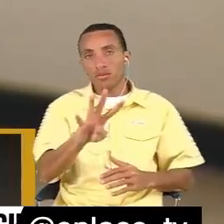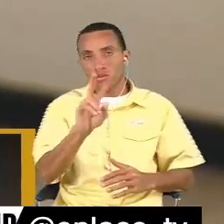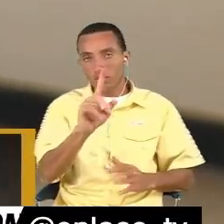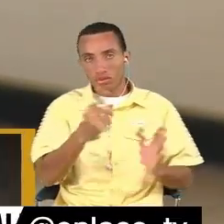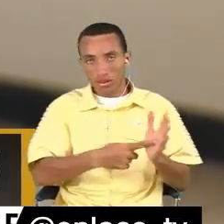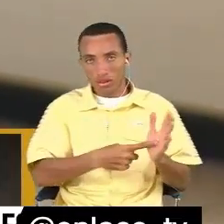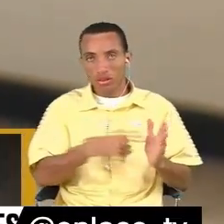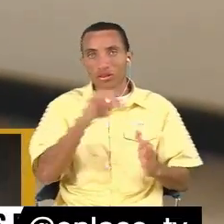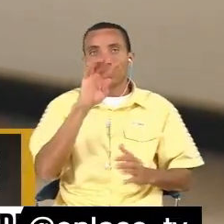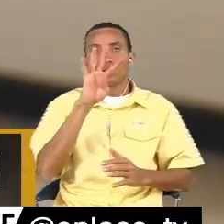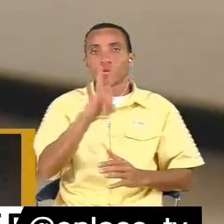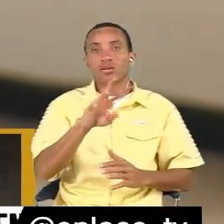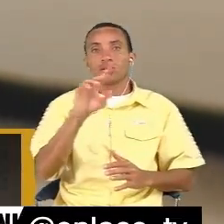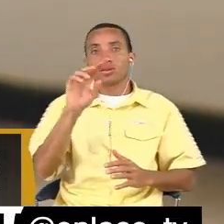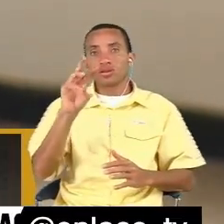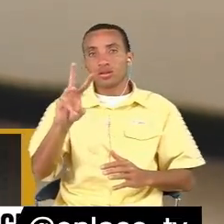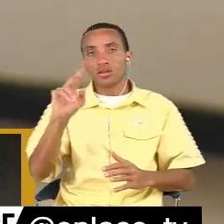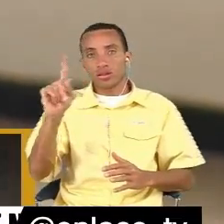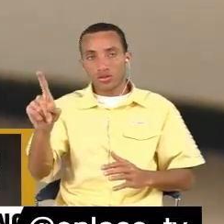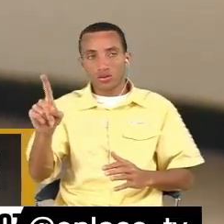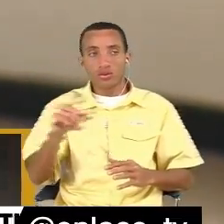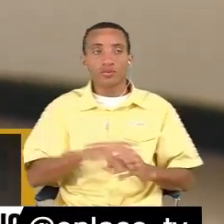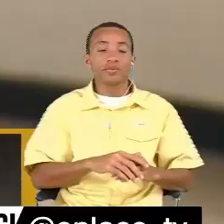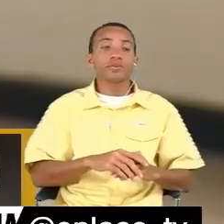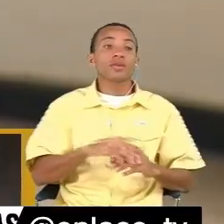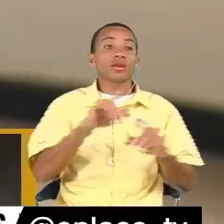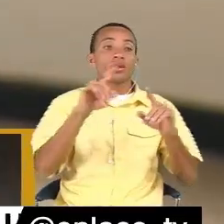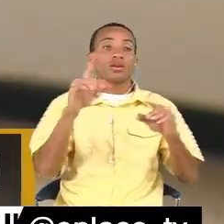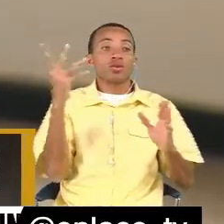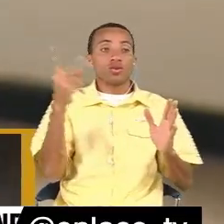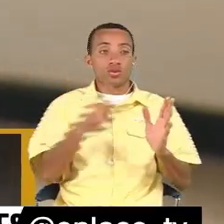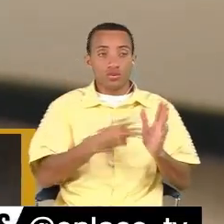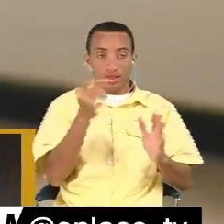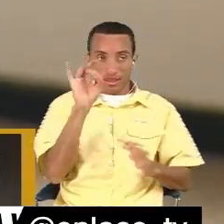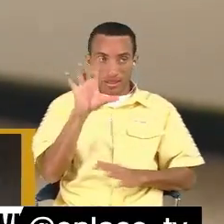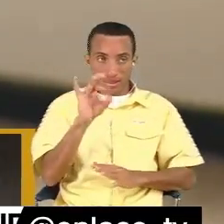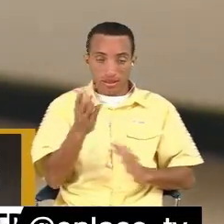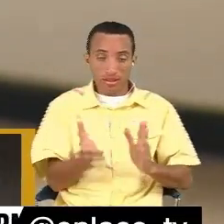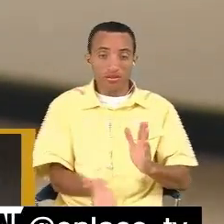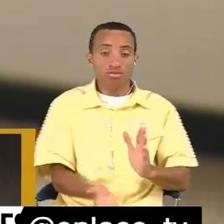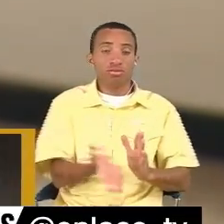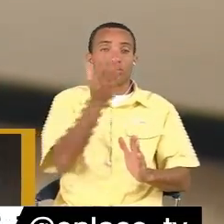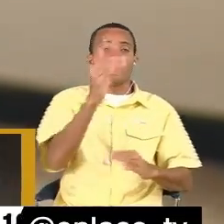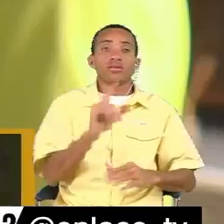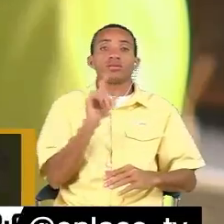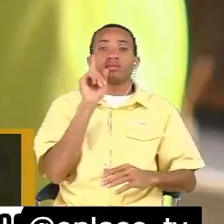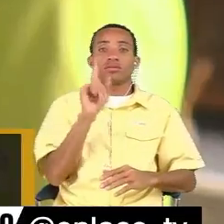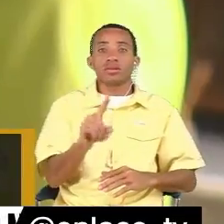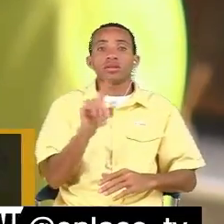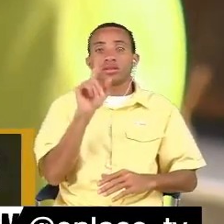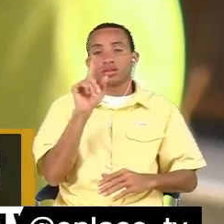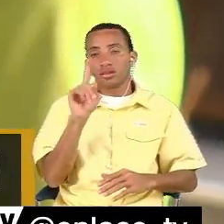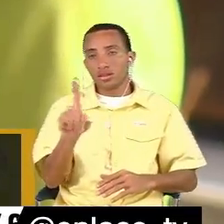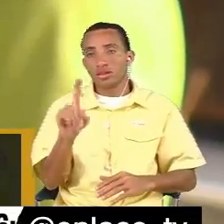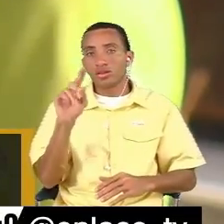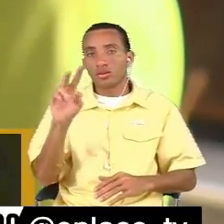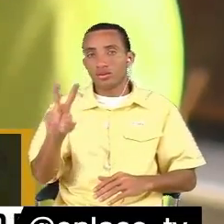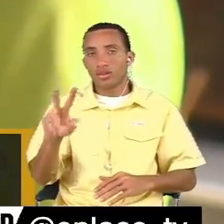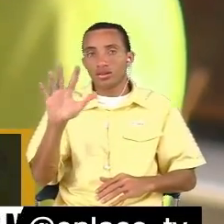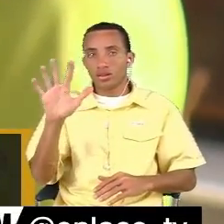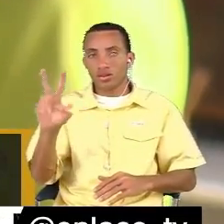el 2015 casi que se nos duplica la cifra, toda vez que fueron 2.122 denuncias. Y ya en lo corrido este año,